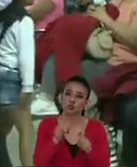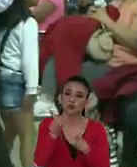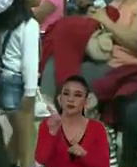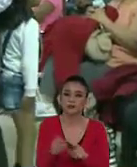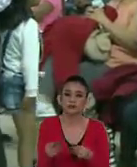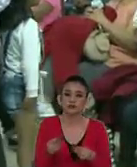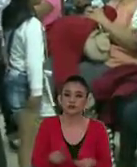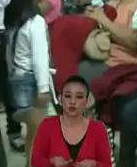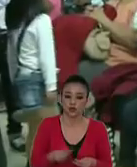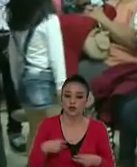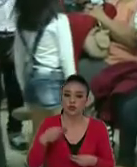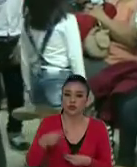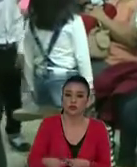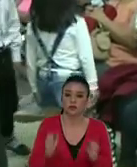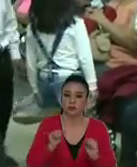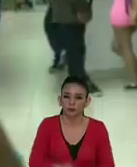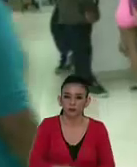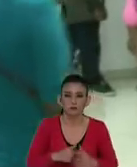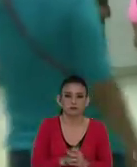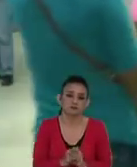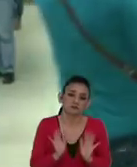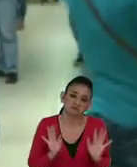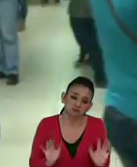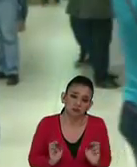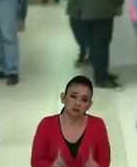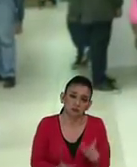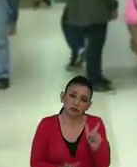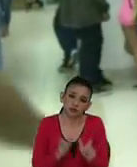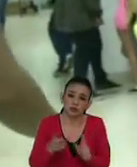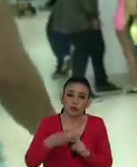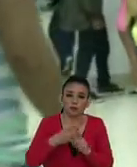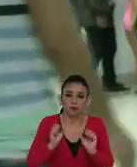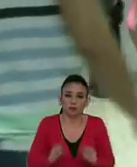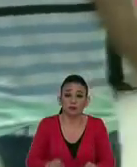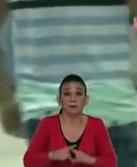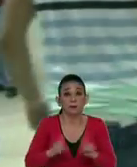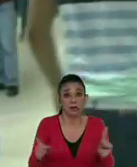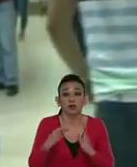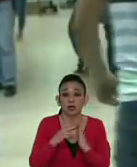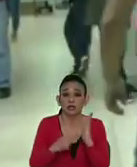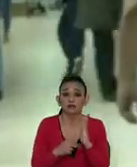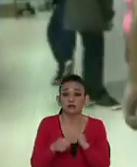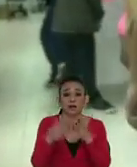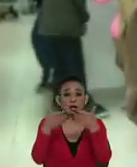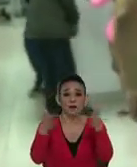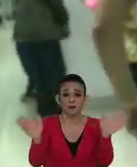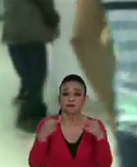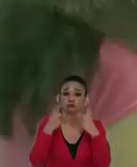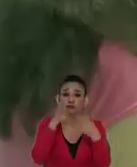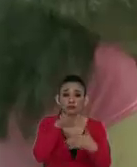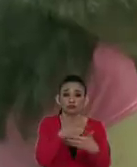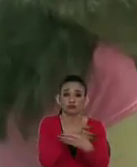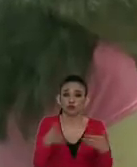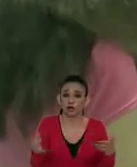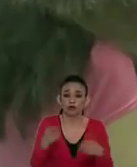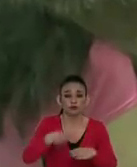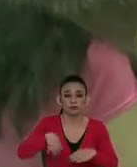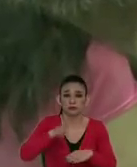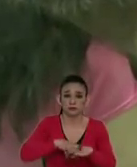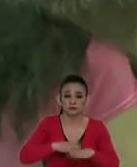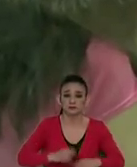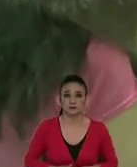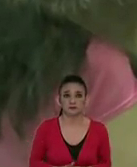Cabe resaltar que si bien esto es una opción que tienen las personas, la institución se encuentra abierta al público en horario normal. Informó Javier